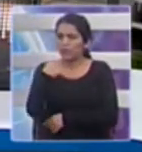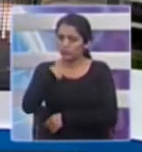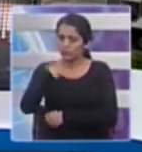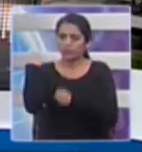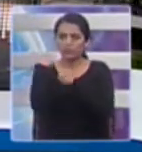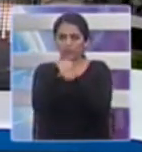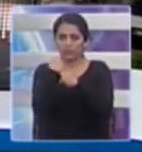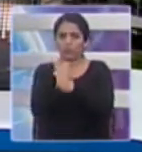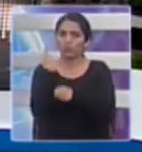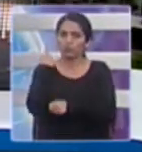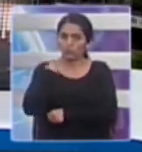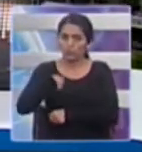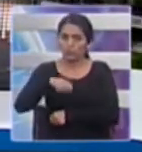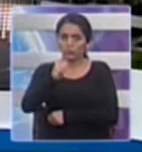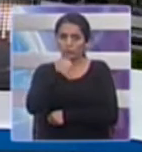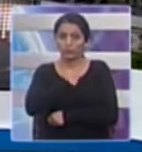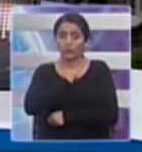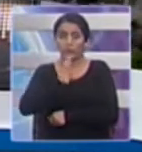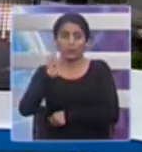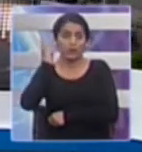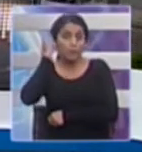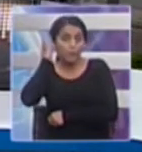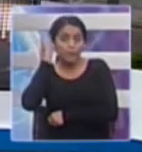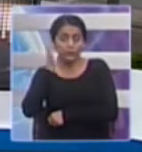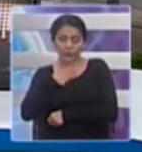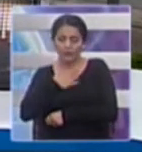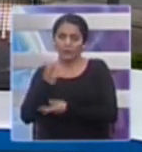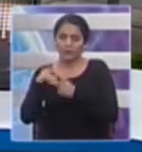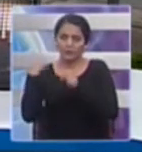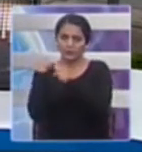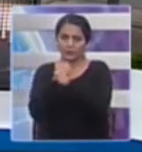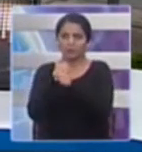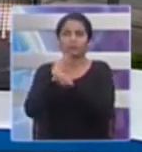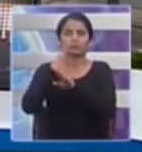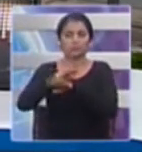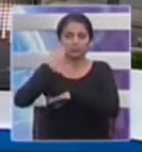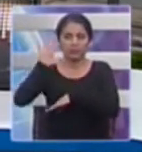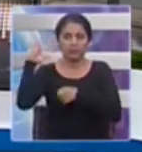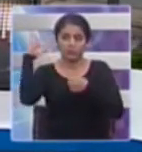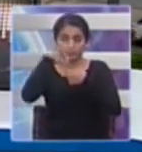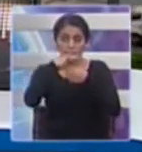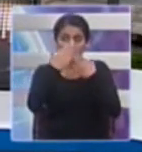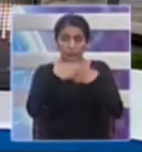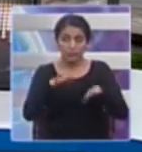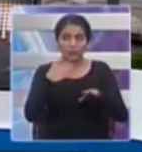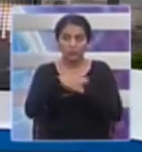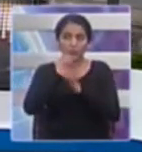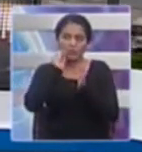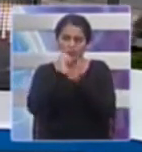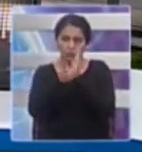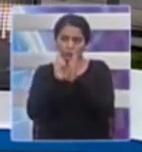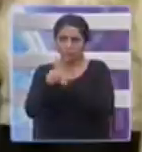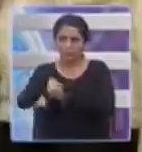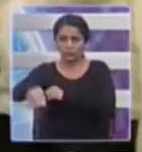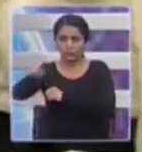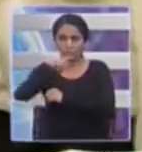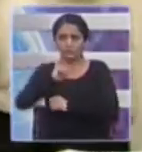su esposa, al tiempo que anunció que demandará después de las elecciones a quienes lo han injuriado.